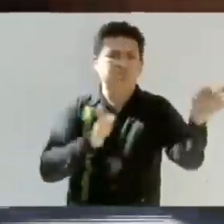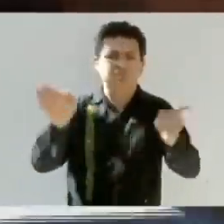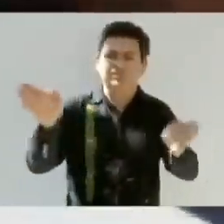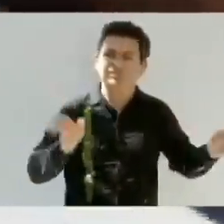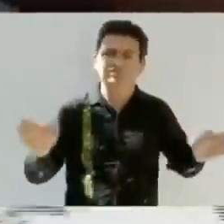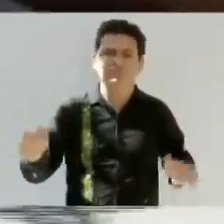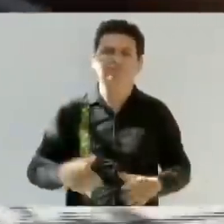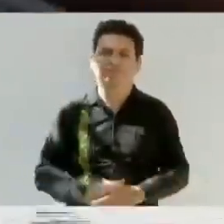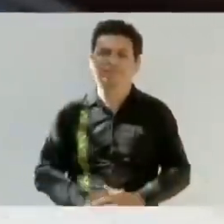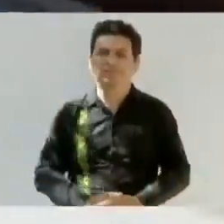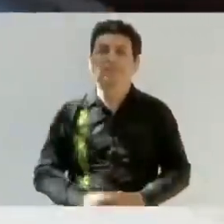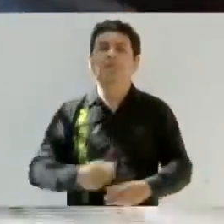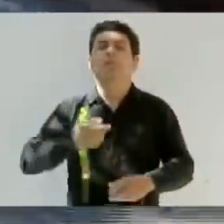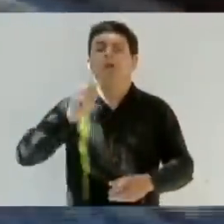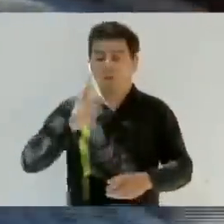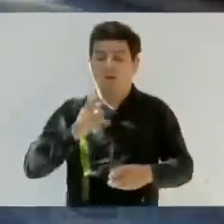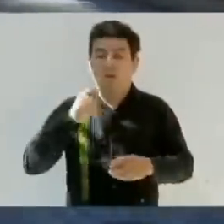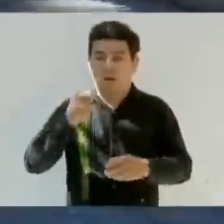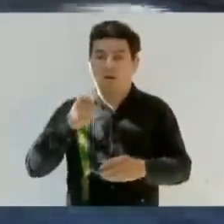van a ser de concreto,